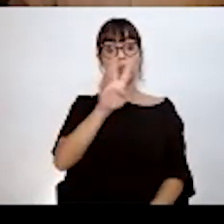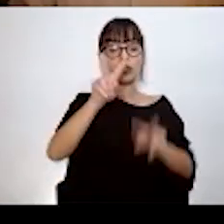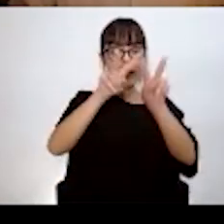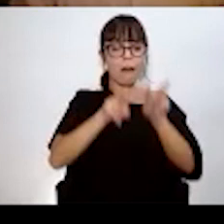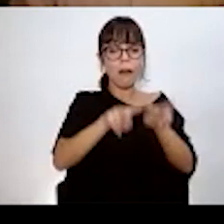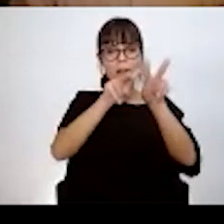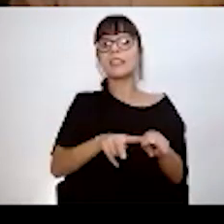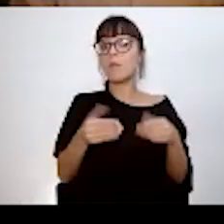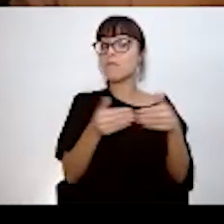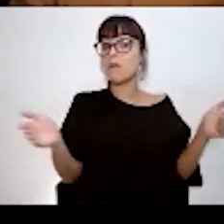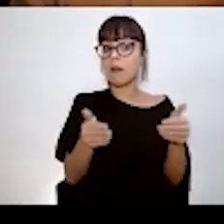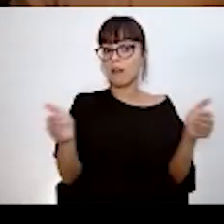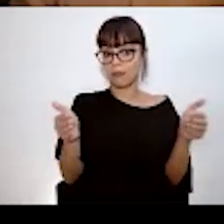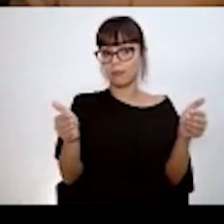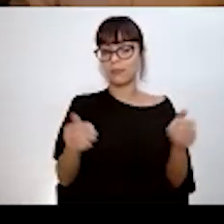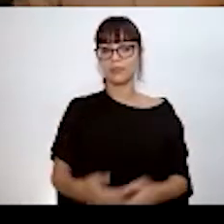materiales arqueológicos.